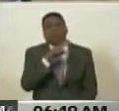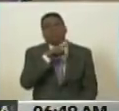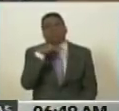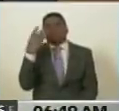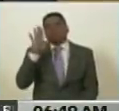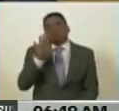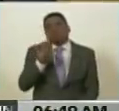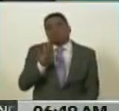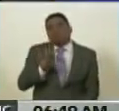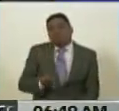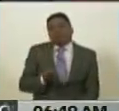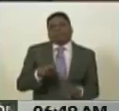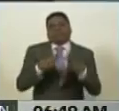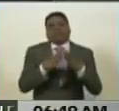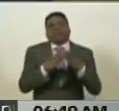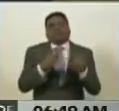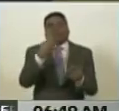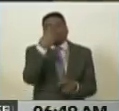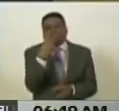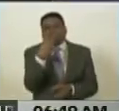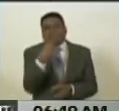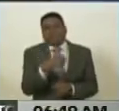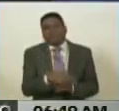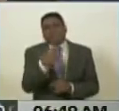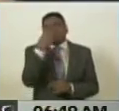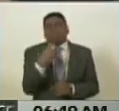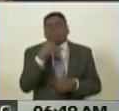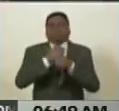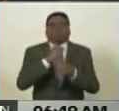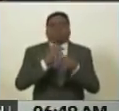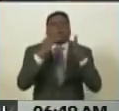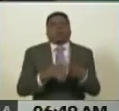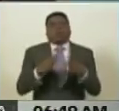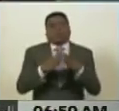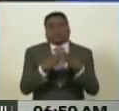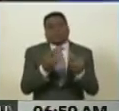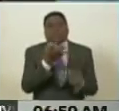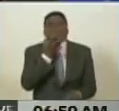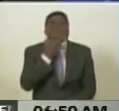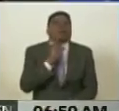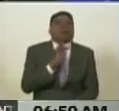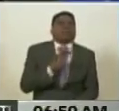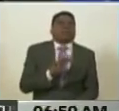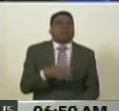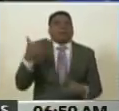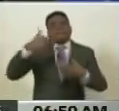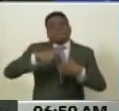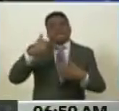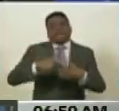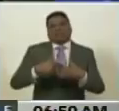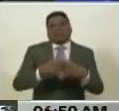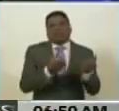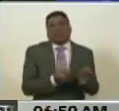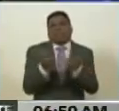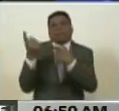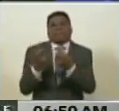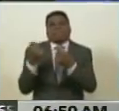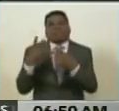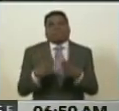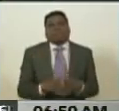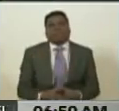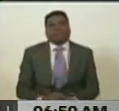mengezolanos y venezolanas que trabajamos para producir los bienes y los servicios que aquí se consumen e incluso los que salen como el petróleo en términos de exportación para producir los